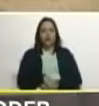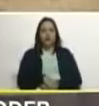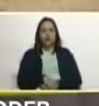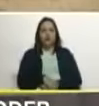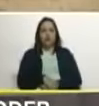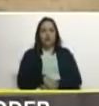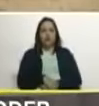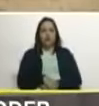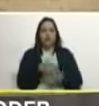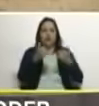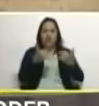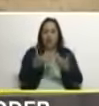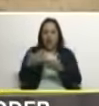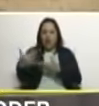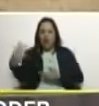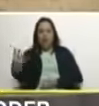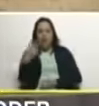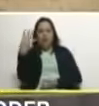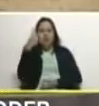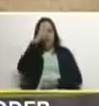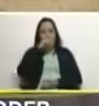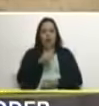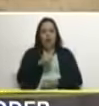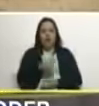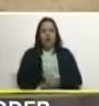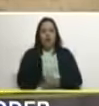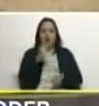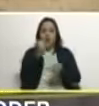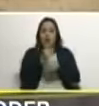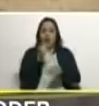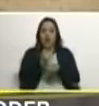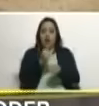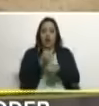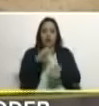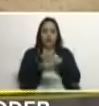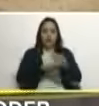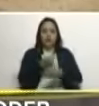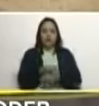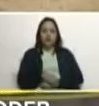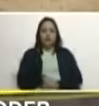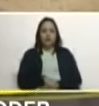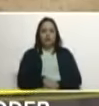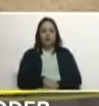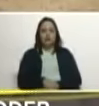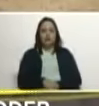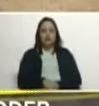Que ya llega a su cuarto año en el ejercicio de su función.